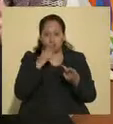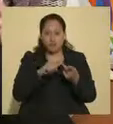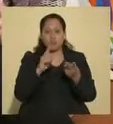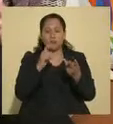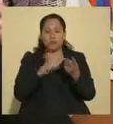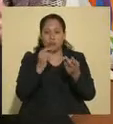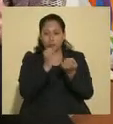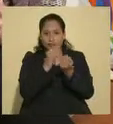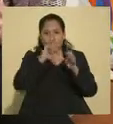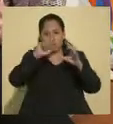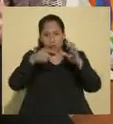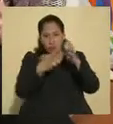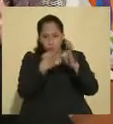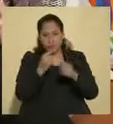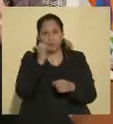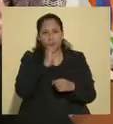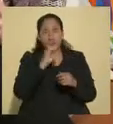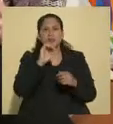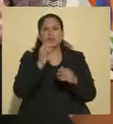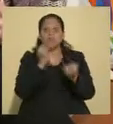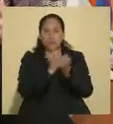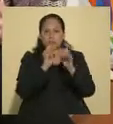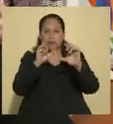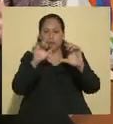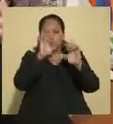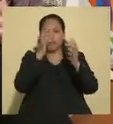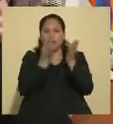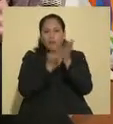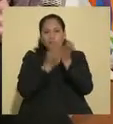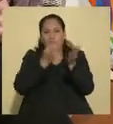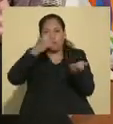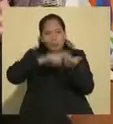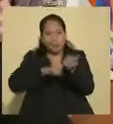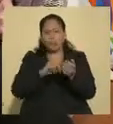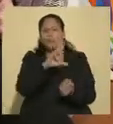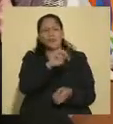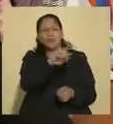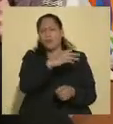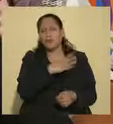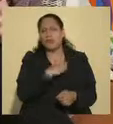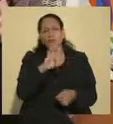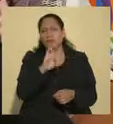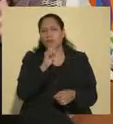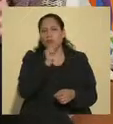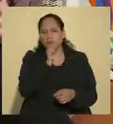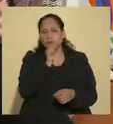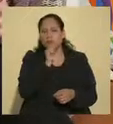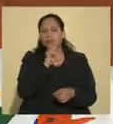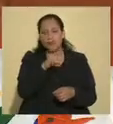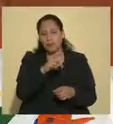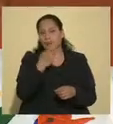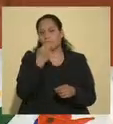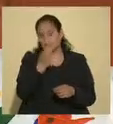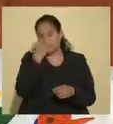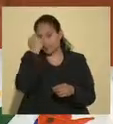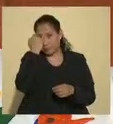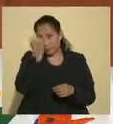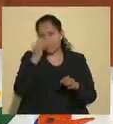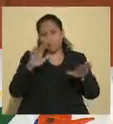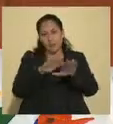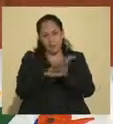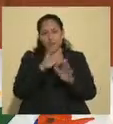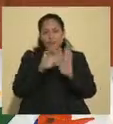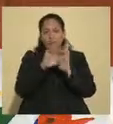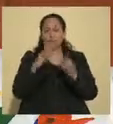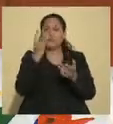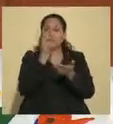dispositivo intrauterino. Antes decían, es que el dispositivo no, porque no ha tenido bebés, etcétera. ha cambiado un poquito este concepto porque los